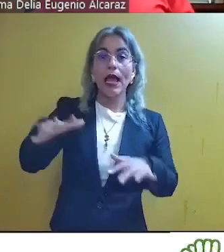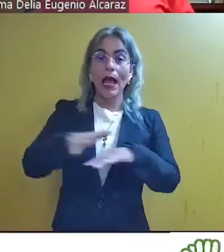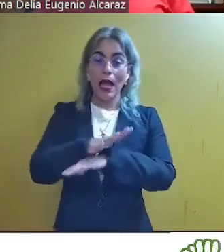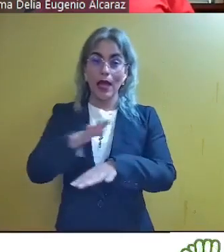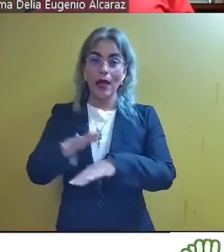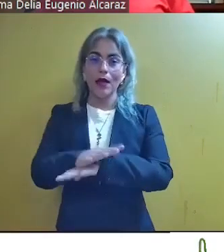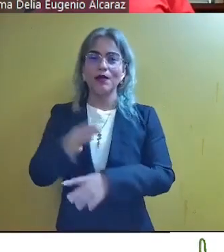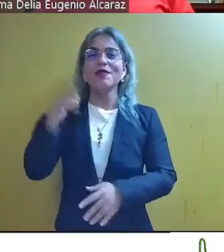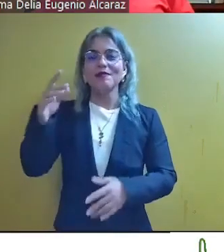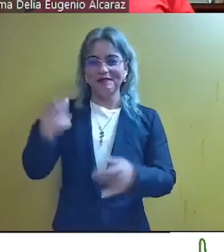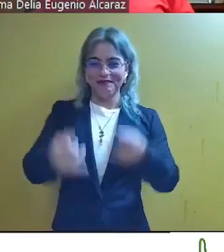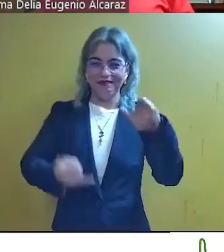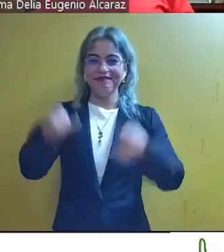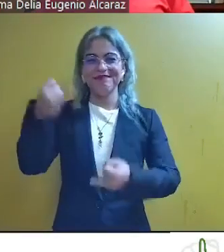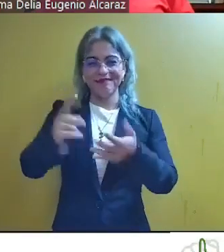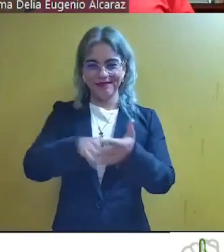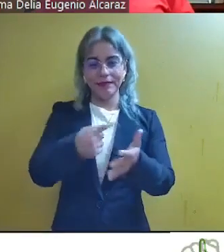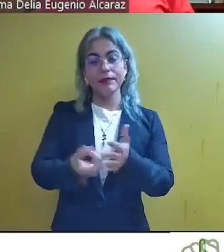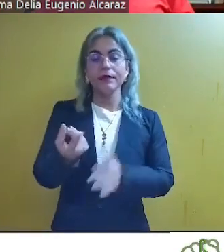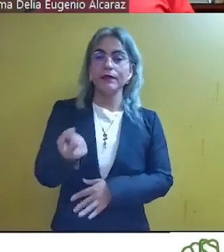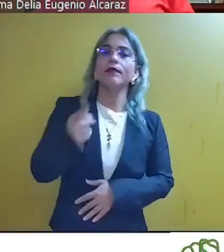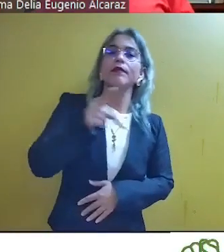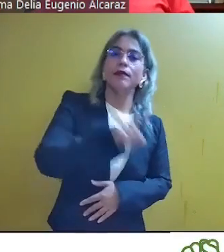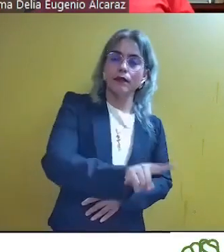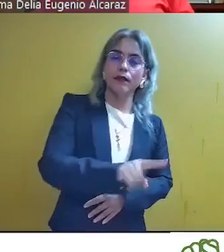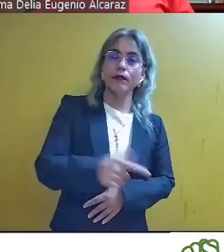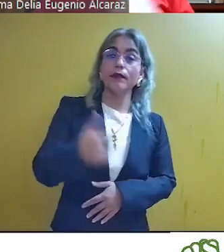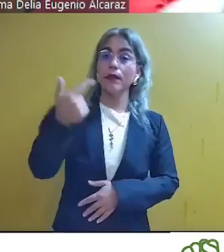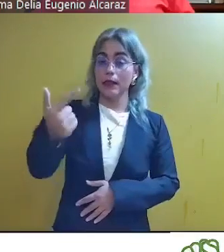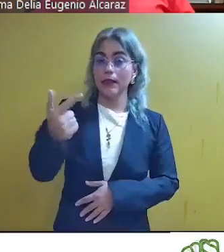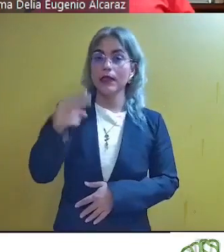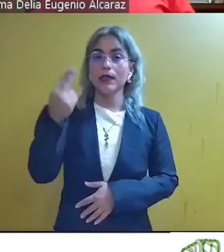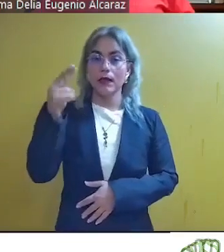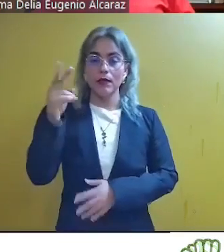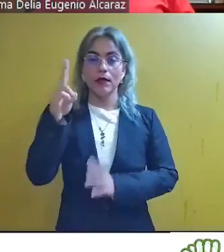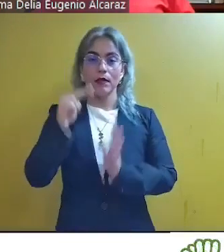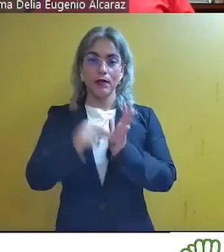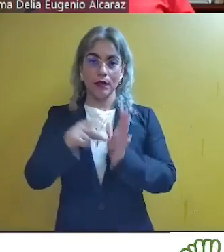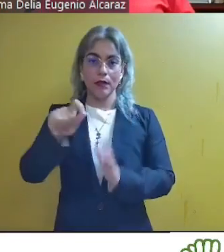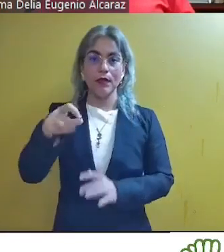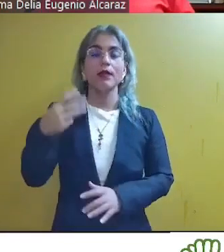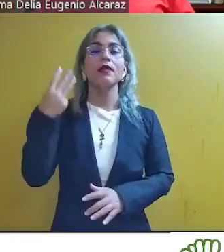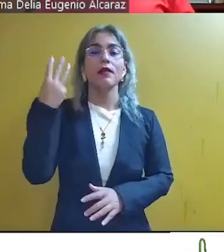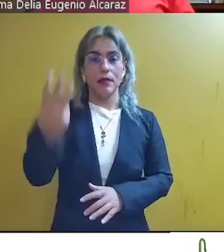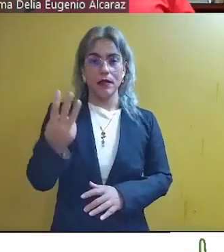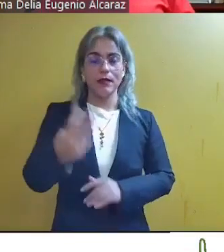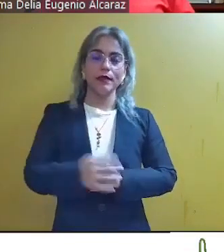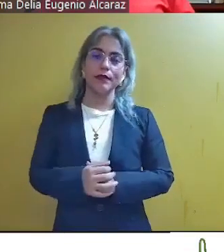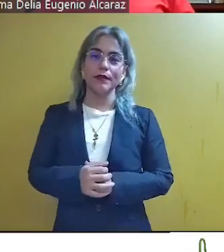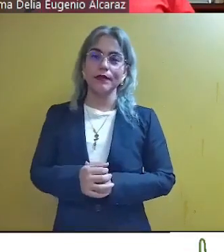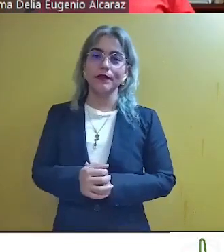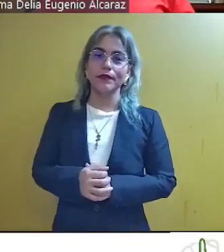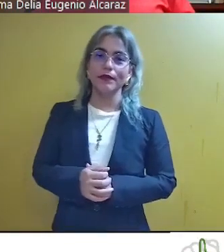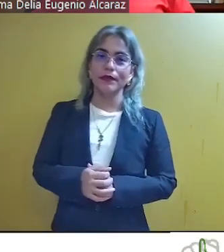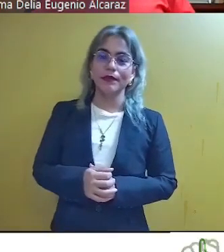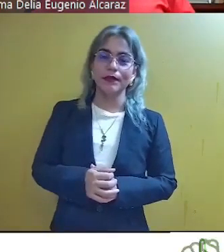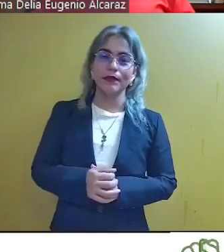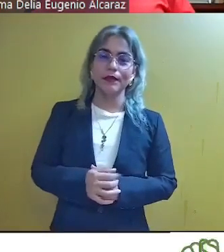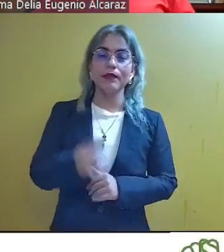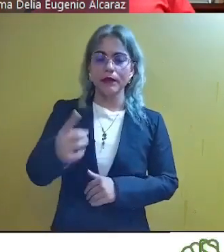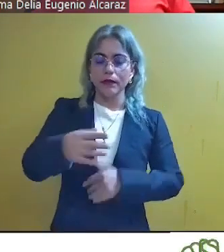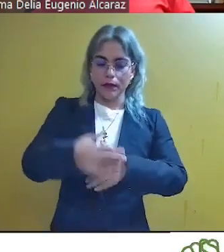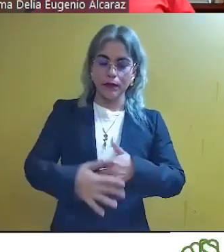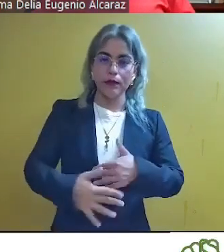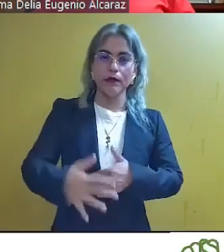Electoral, tener por cumplida la sentencia del 7 del mismo mes y año por la autoridad responsable al emitir dentro del plazo establecido